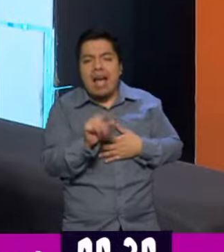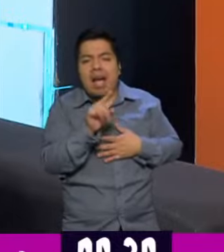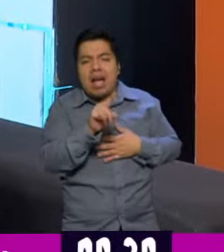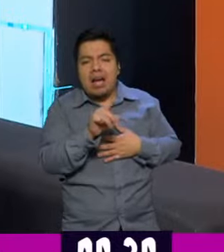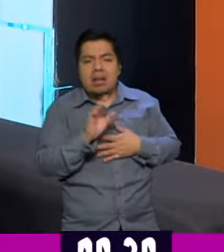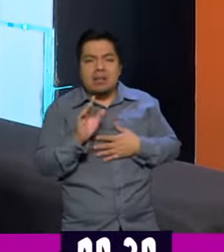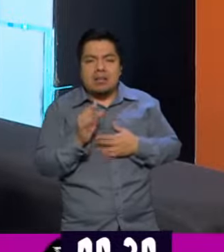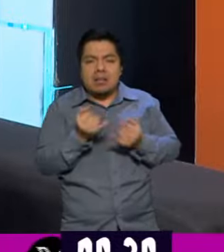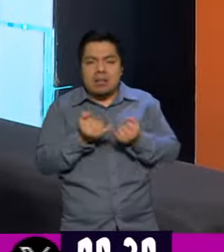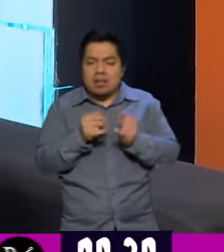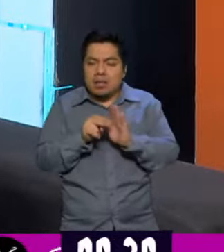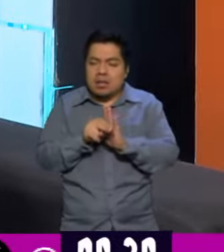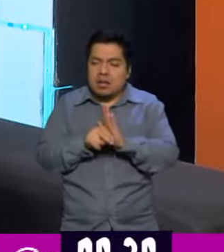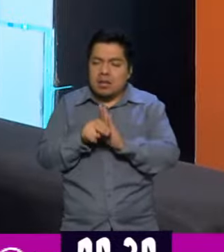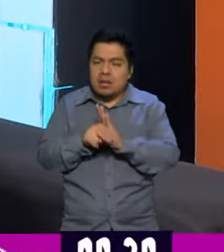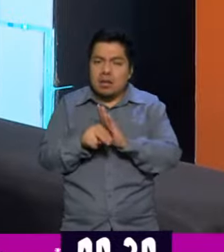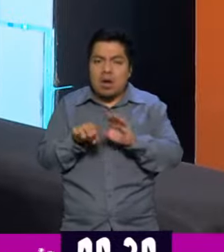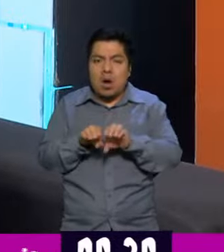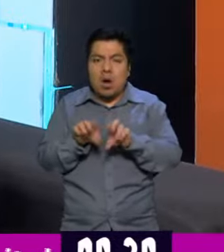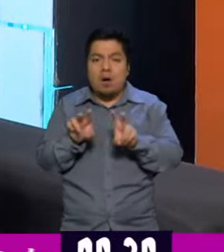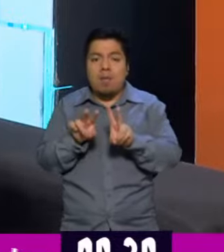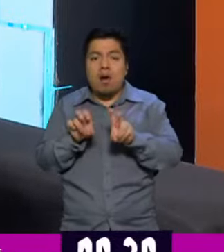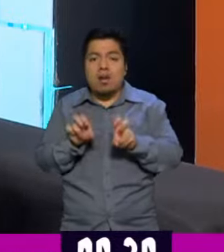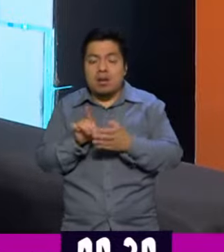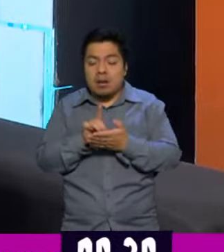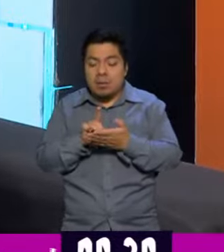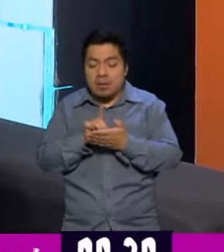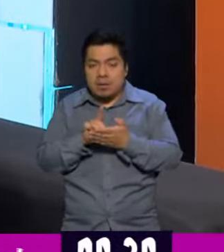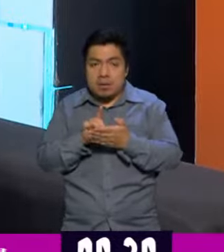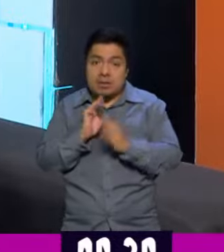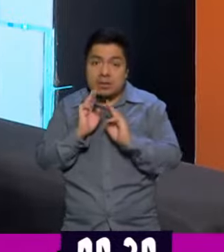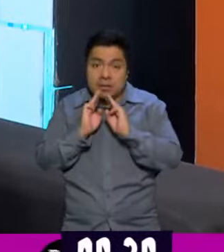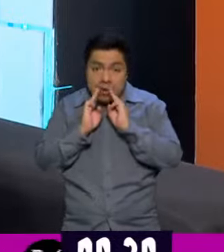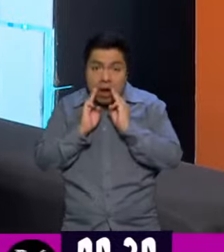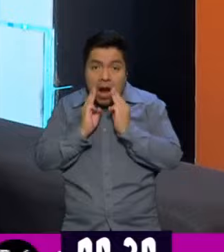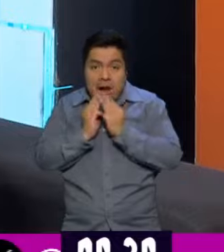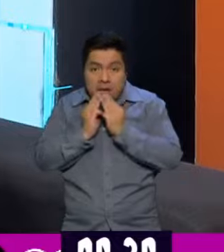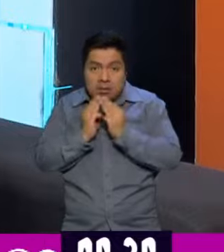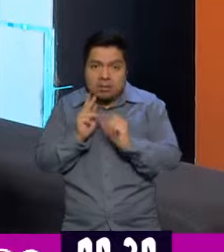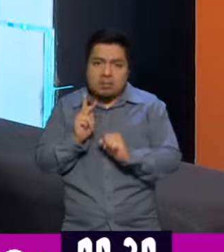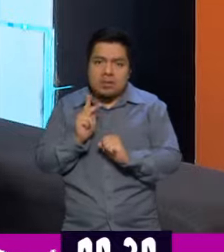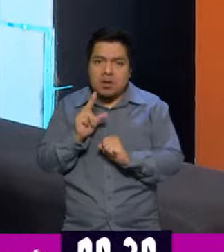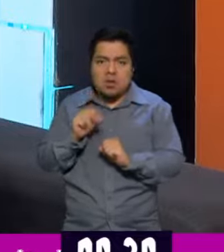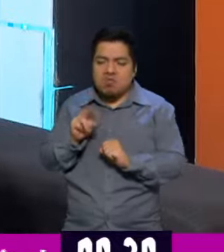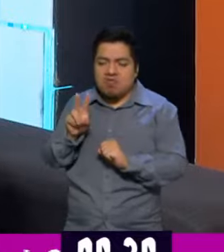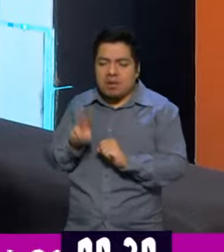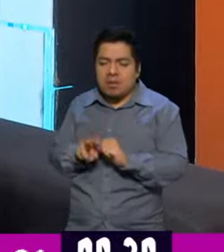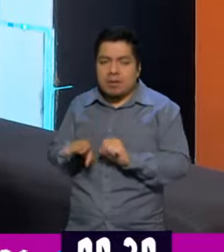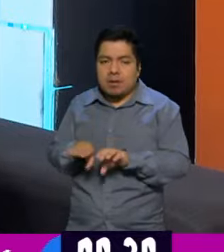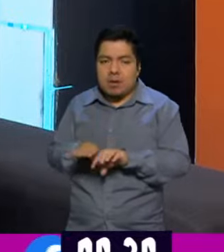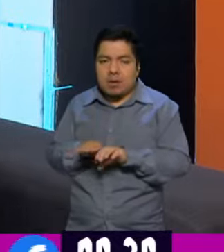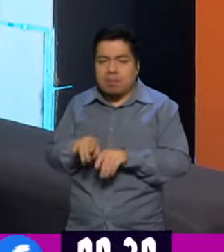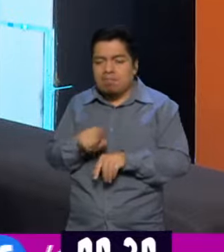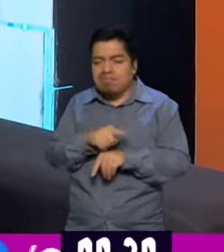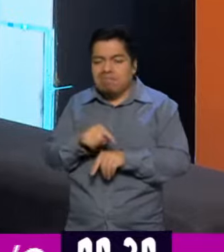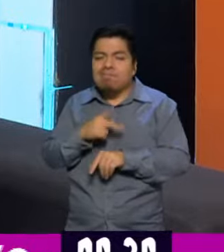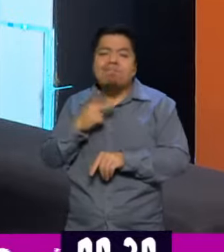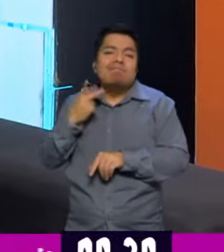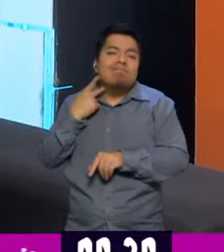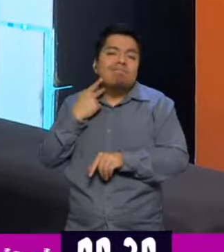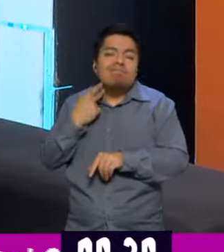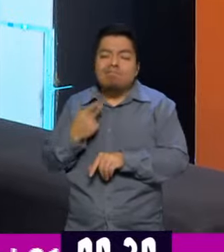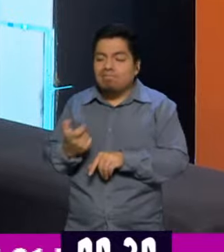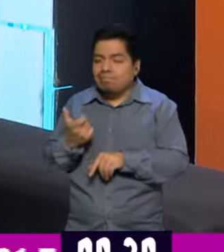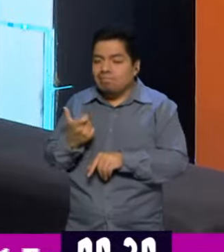en Netflix sobre el tema del narcotráfico y no diciendo esta realidad de los intereses económicos y políticos de